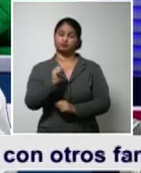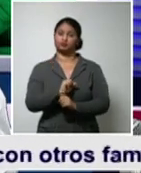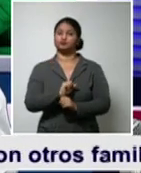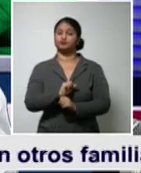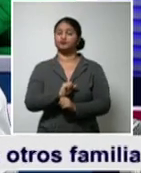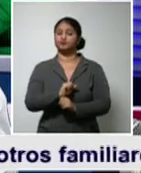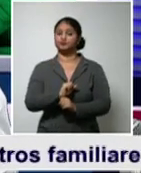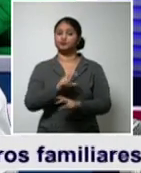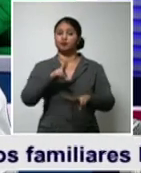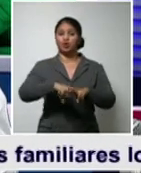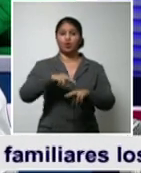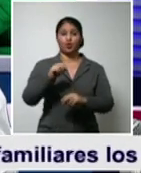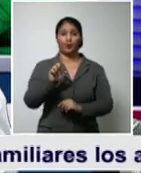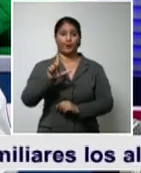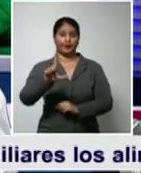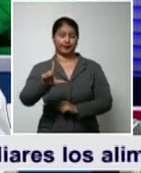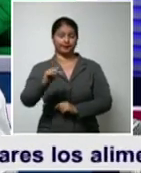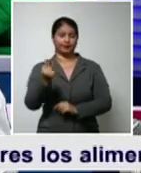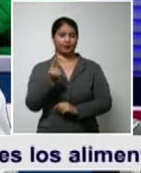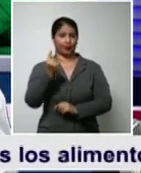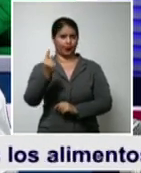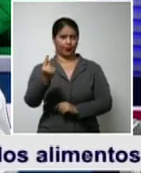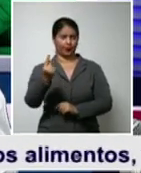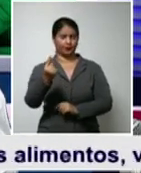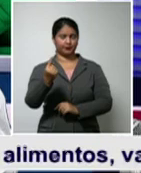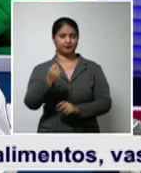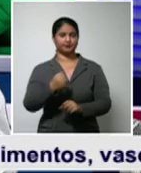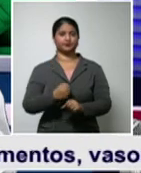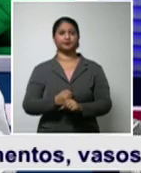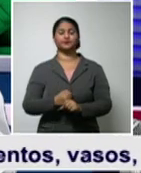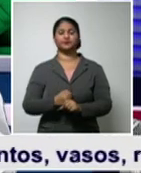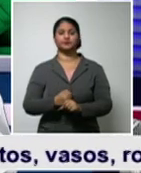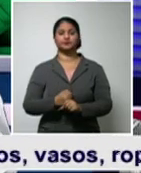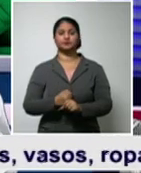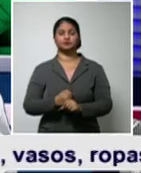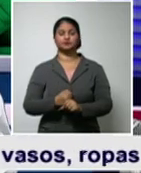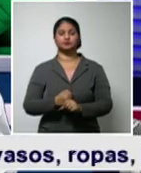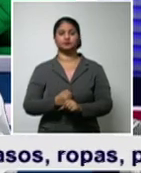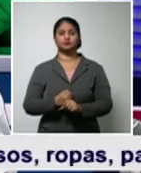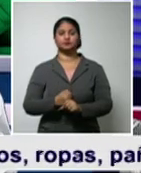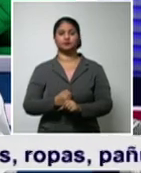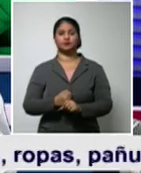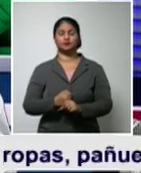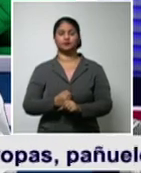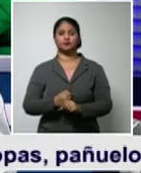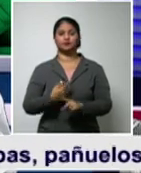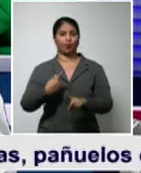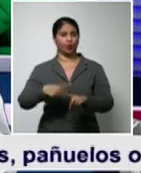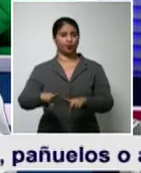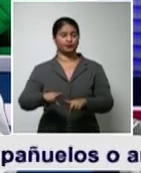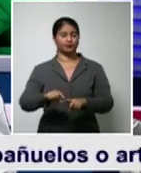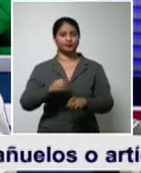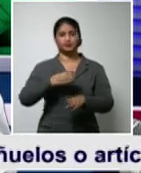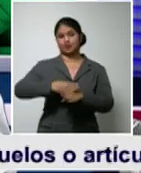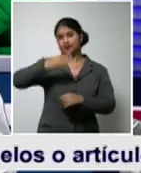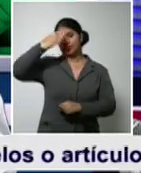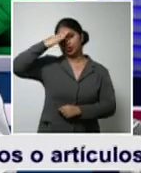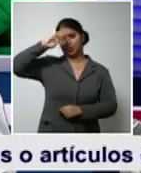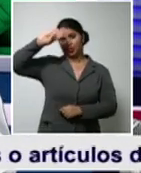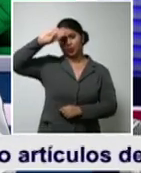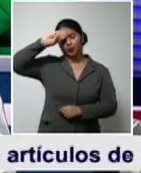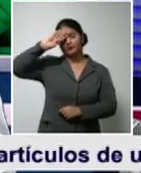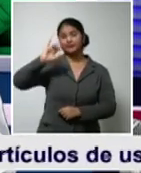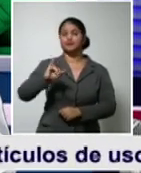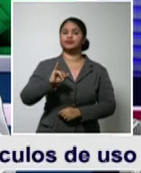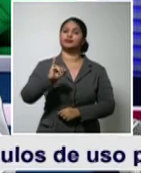En Holguín se diagnostica un caso importado de Calixto García. En Santiago de Cuba, 6